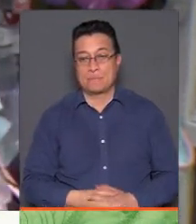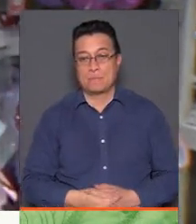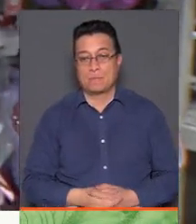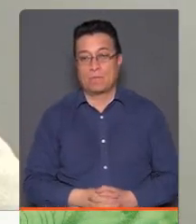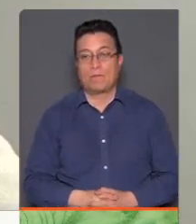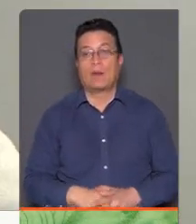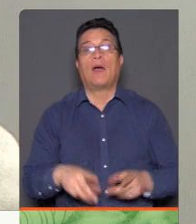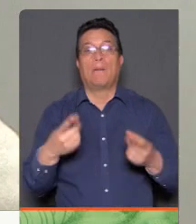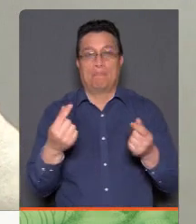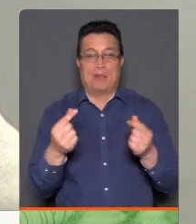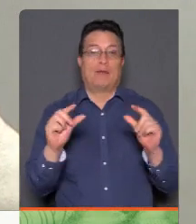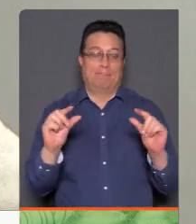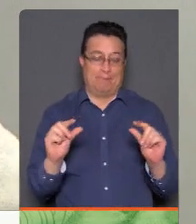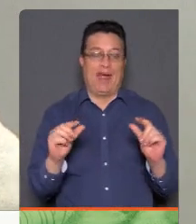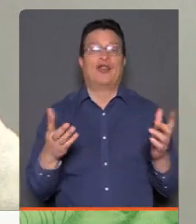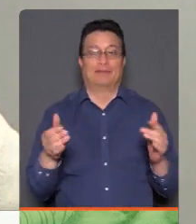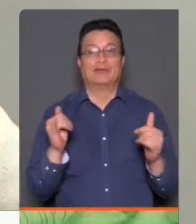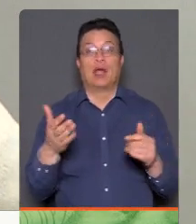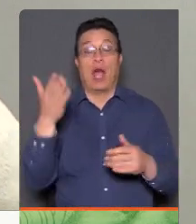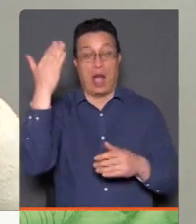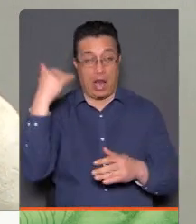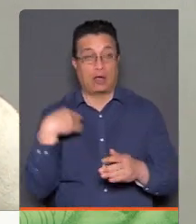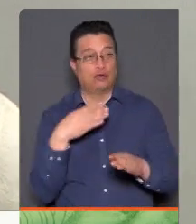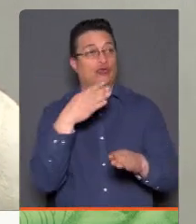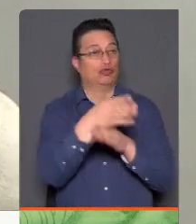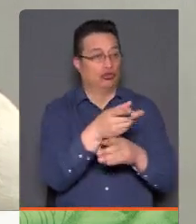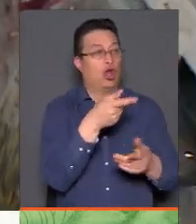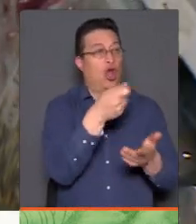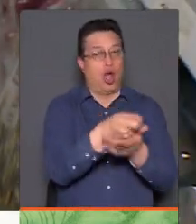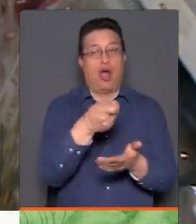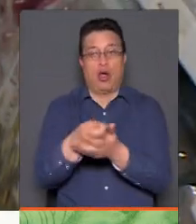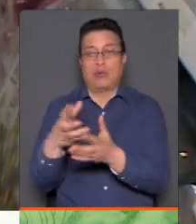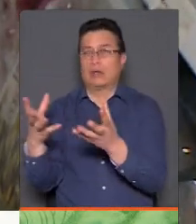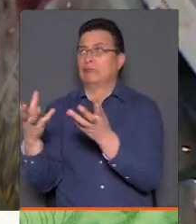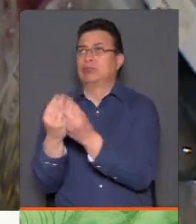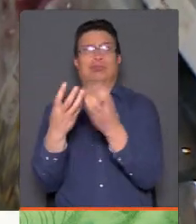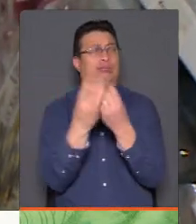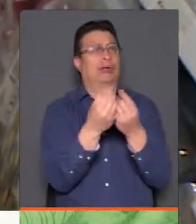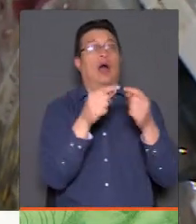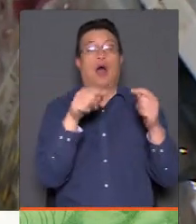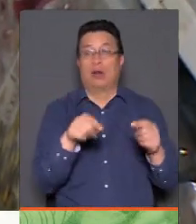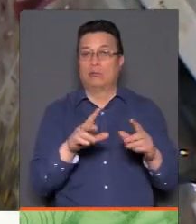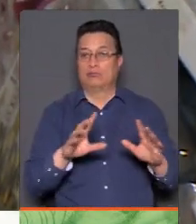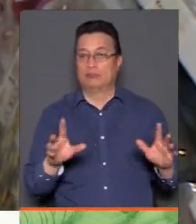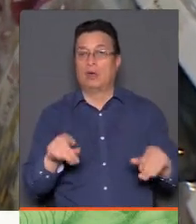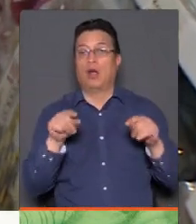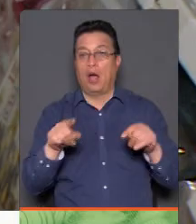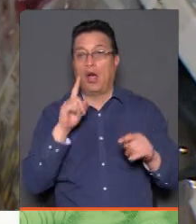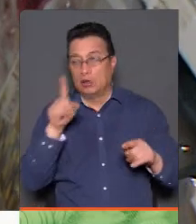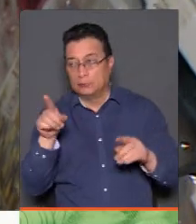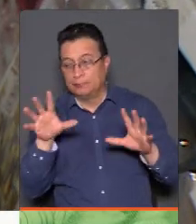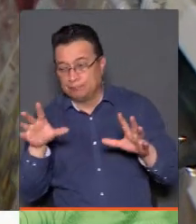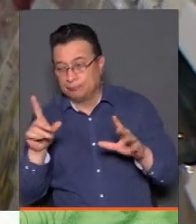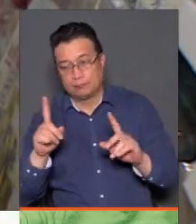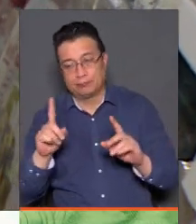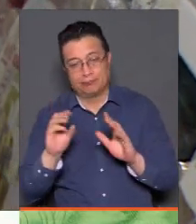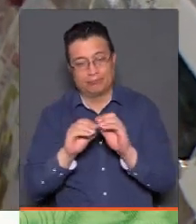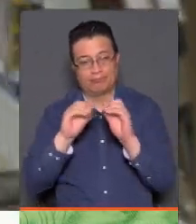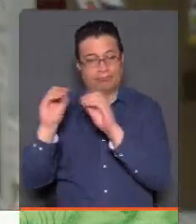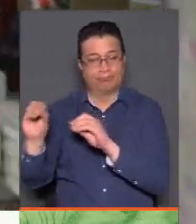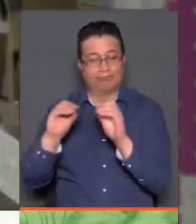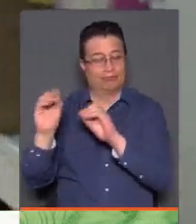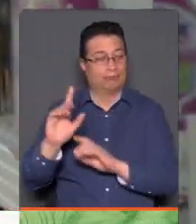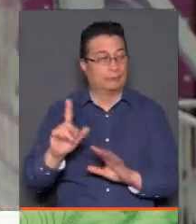Hay menos plata. Antes, cuando uno salía a comprar, estaba todo así lleno. Hay cosas que uno dice, pucha, esto no puedo hacerlo ahora, te quiero dejarlo para